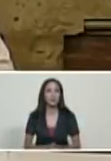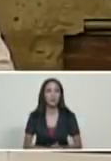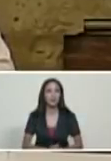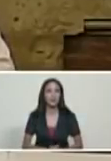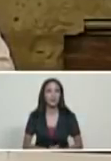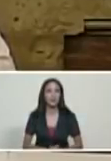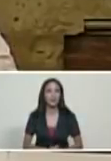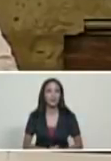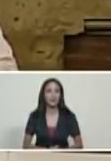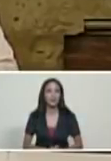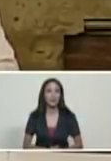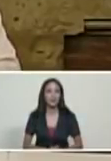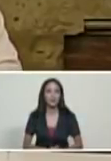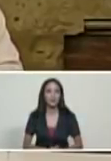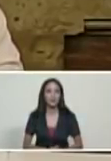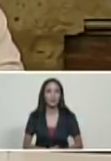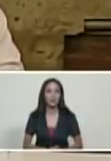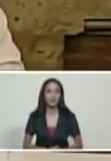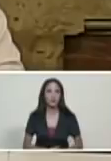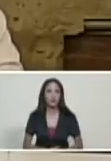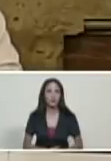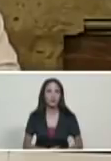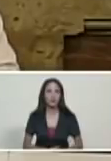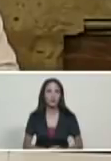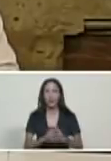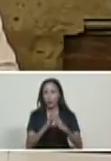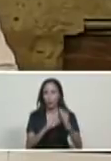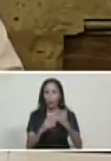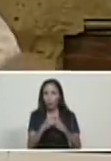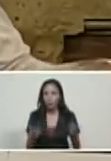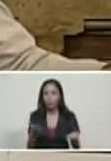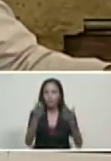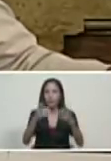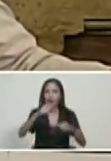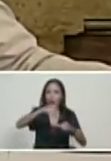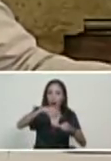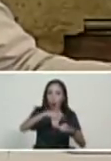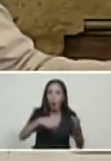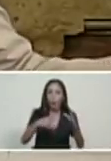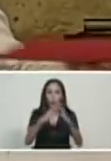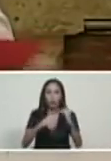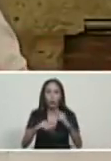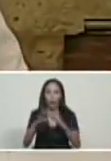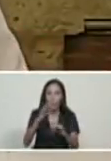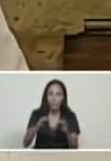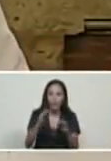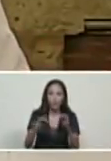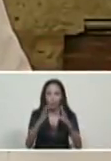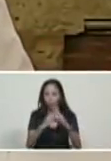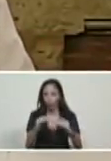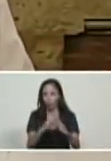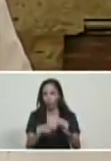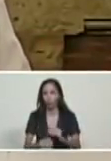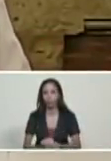gente está adentrándose en el plan de ahorro en petro. Quiero anunciar